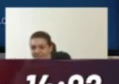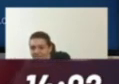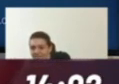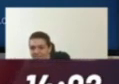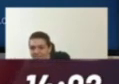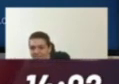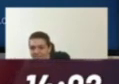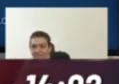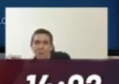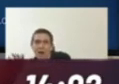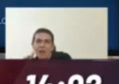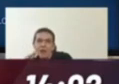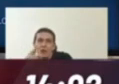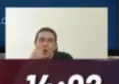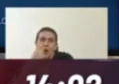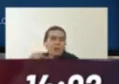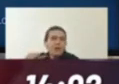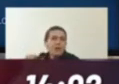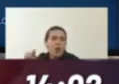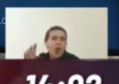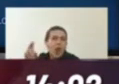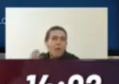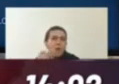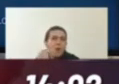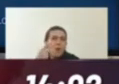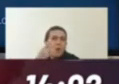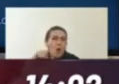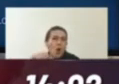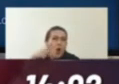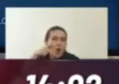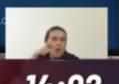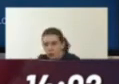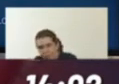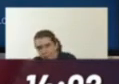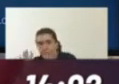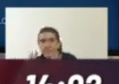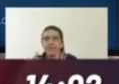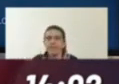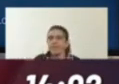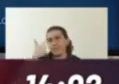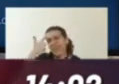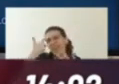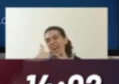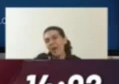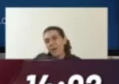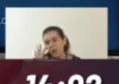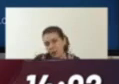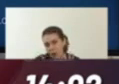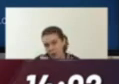más o menos de letalidad. Ahora, déjenme hacer una reflexión sobre este